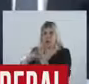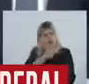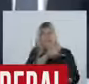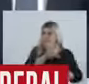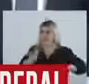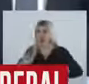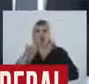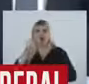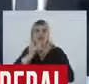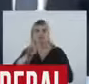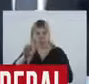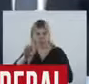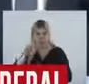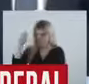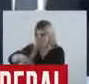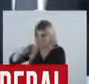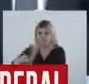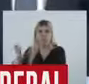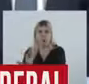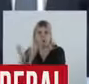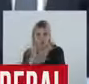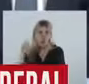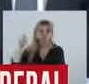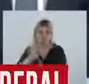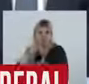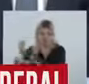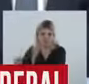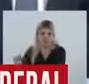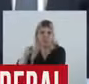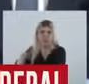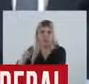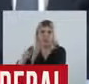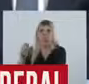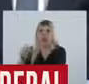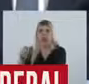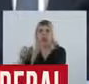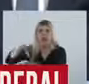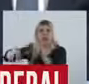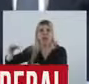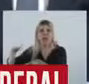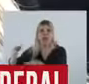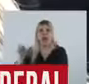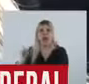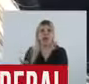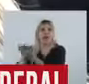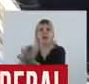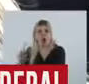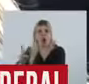ATP, la Asignación al Trabajo y la Producción, no a sostener empresas, a sostener